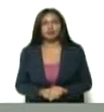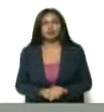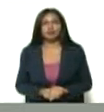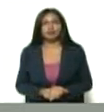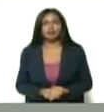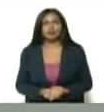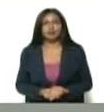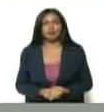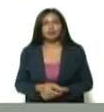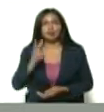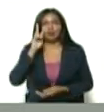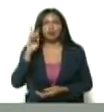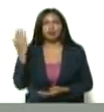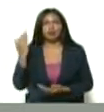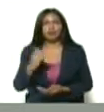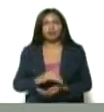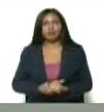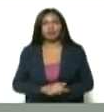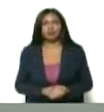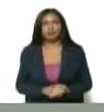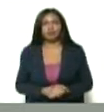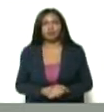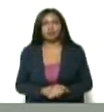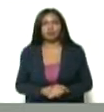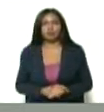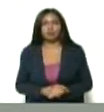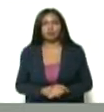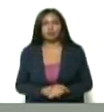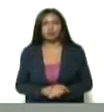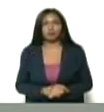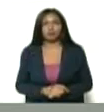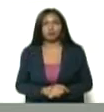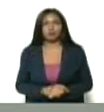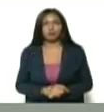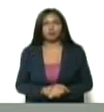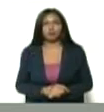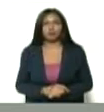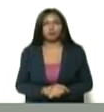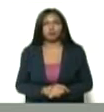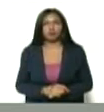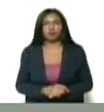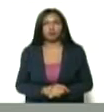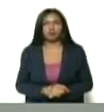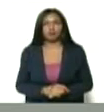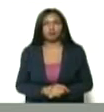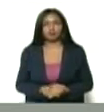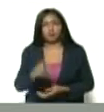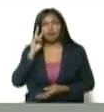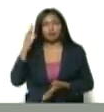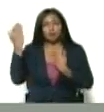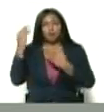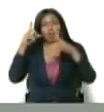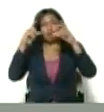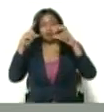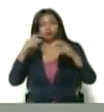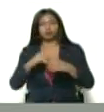la tenemos. Ya va, pero si no has visto la foto, Jorge. ¿Tú tienes tu teléfono ahí? Ahí está, mira. Ahí